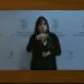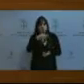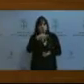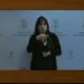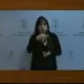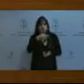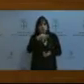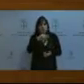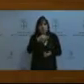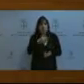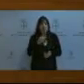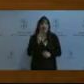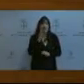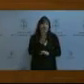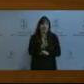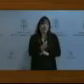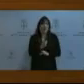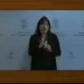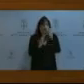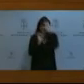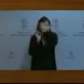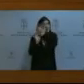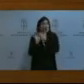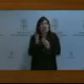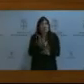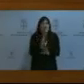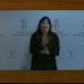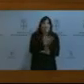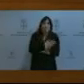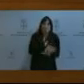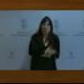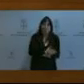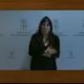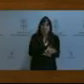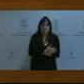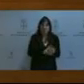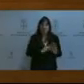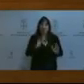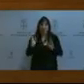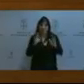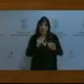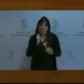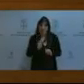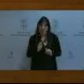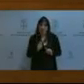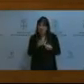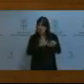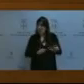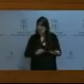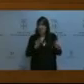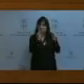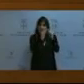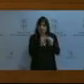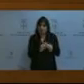previas a la fase de dictamen. Y es un éxito, señor consejero,